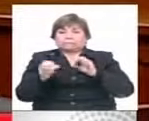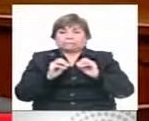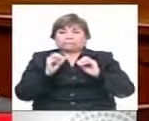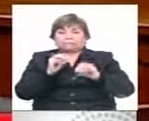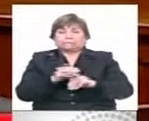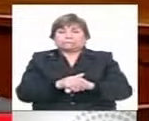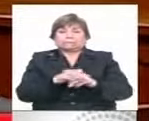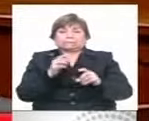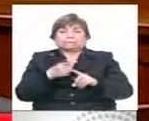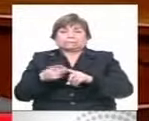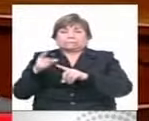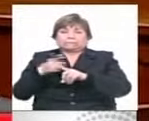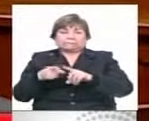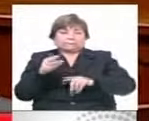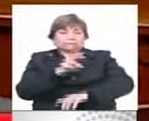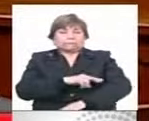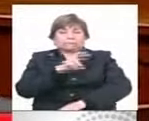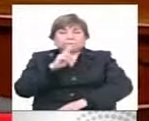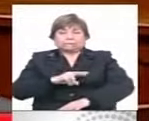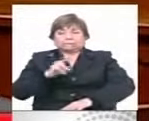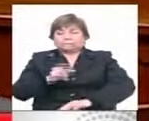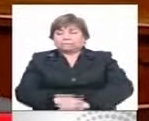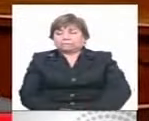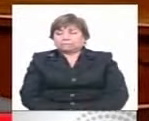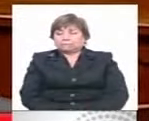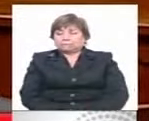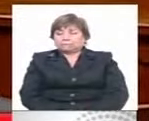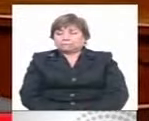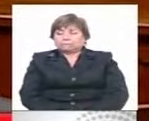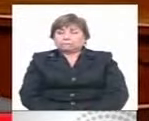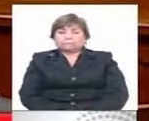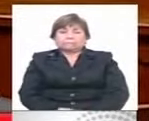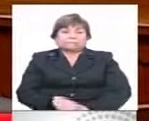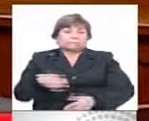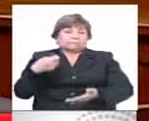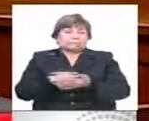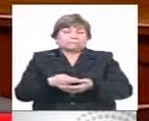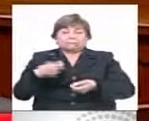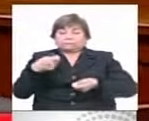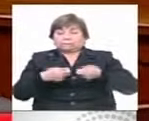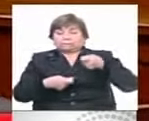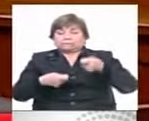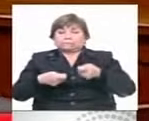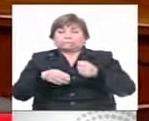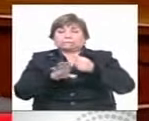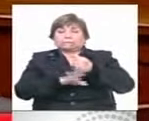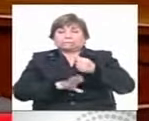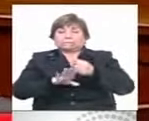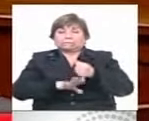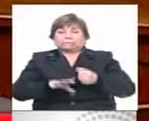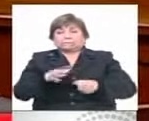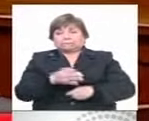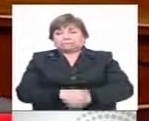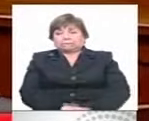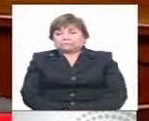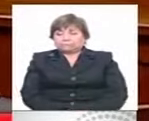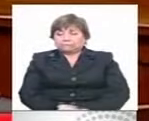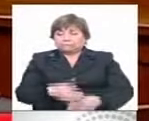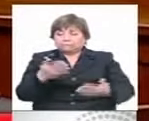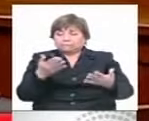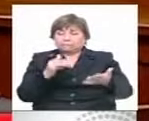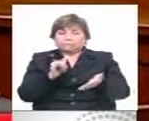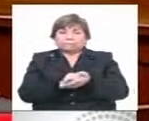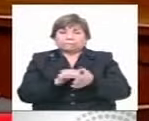en diferentes regiones del país. Inversión para la provisión de servicios básicos,